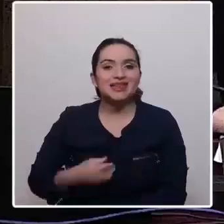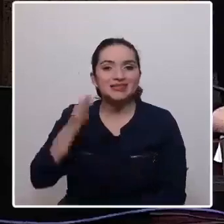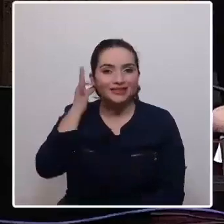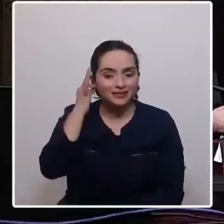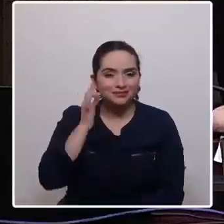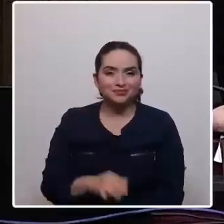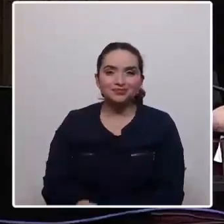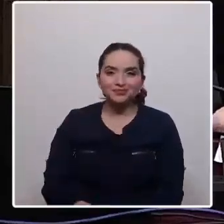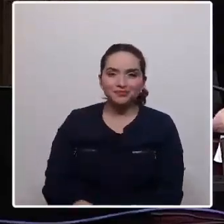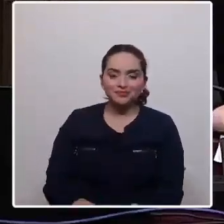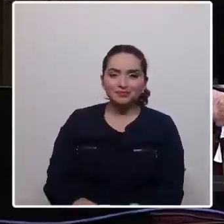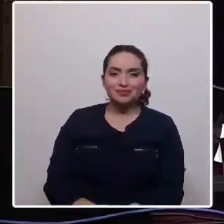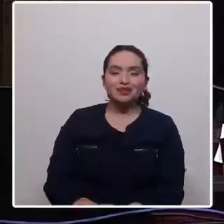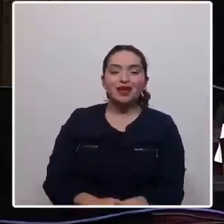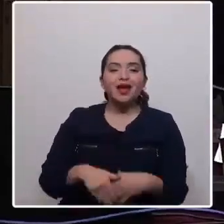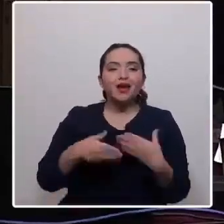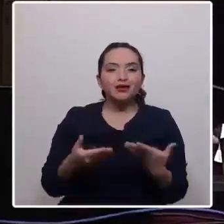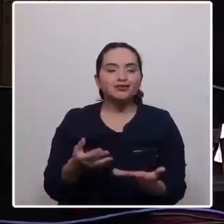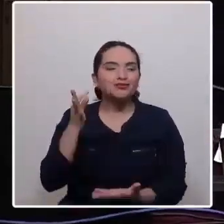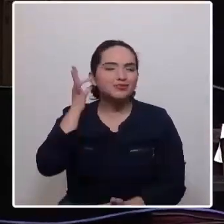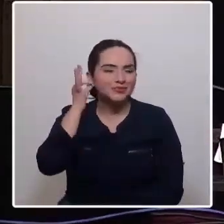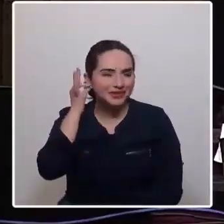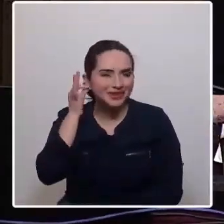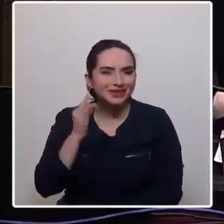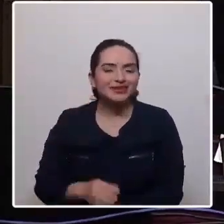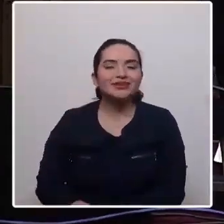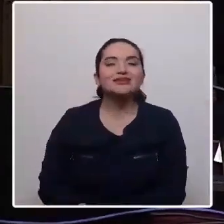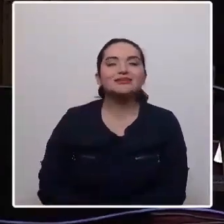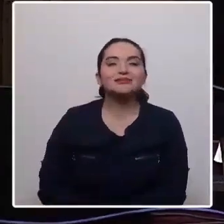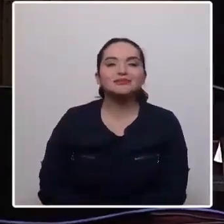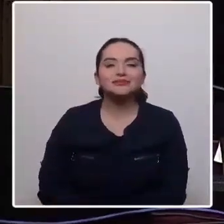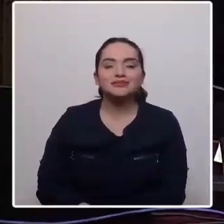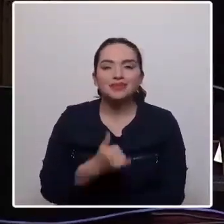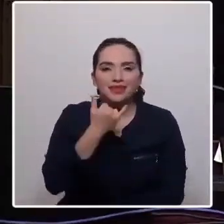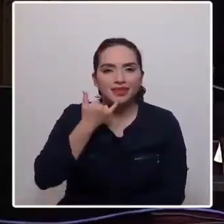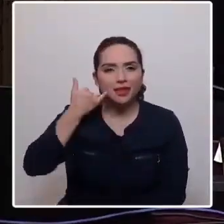Tiene la palabra la convencional Damaris Abarca.